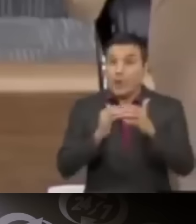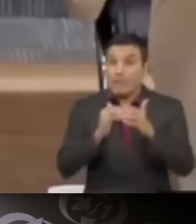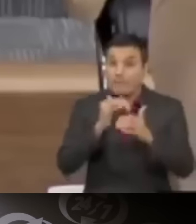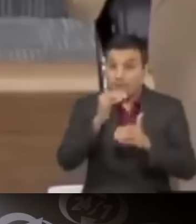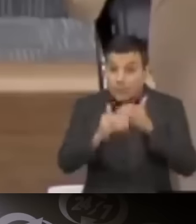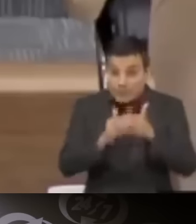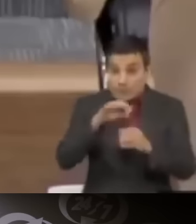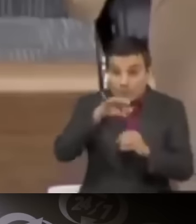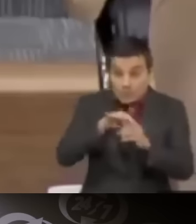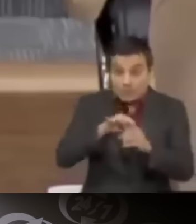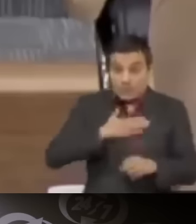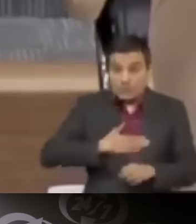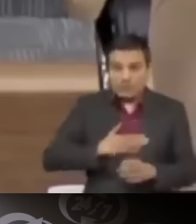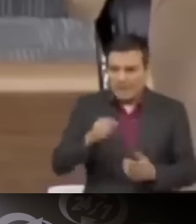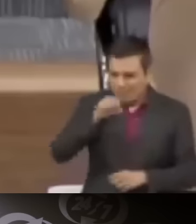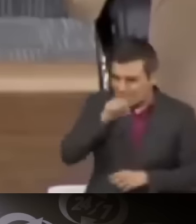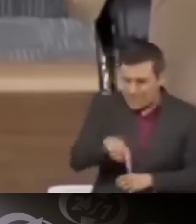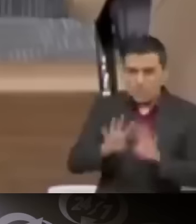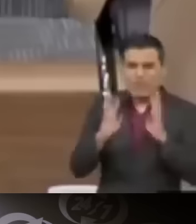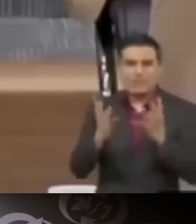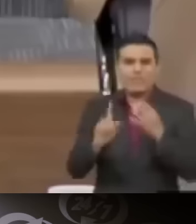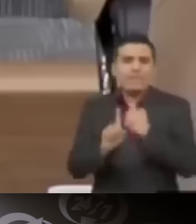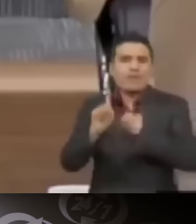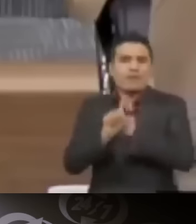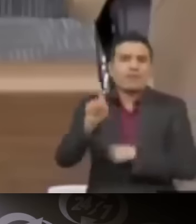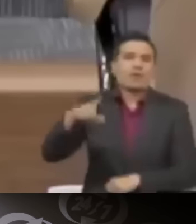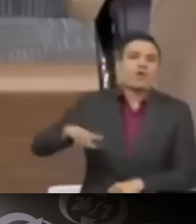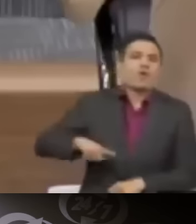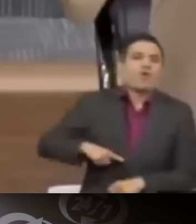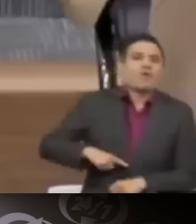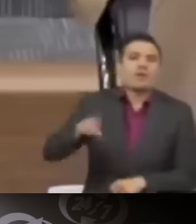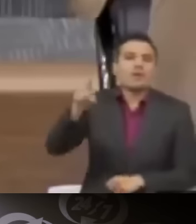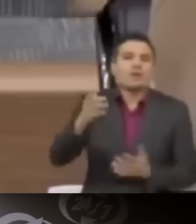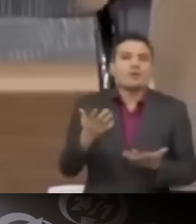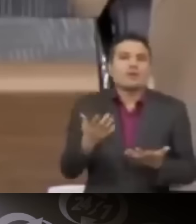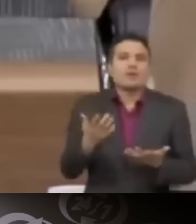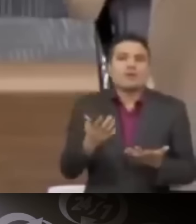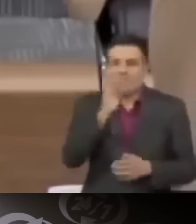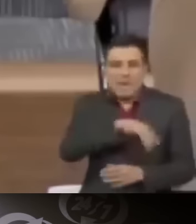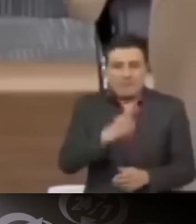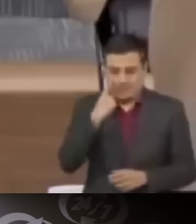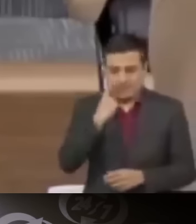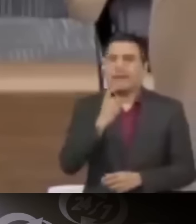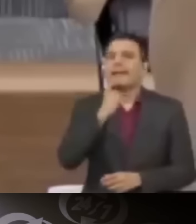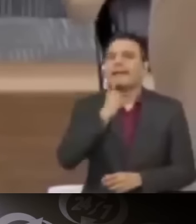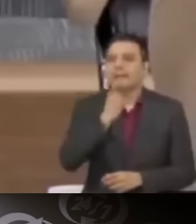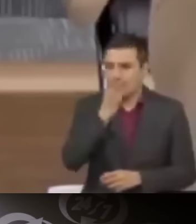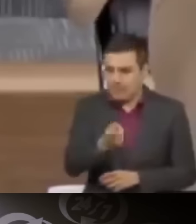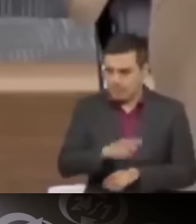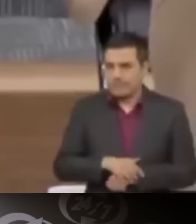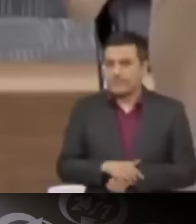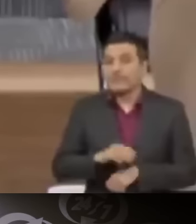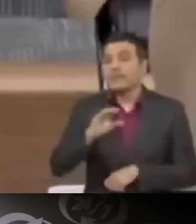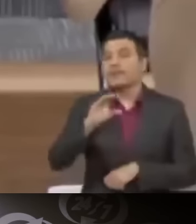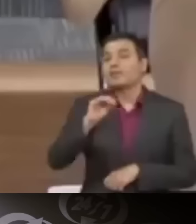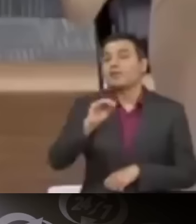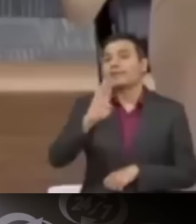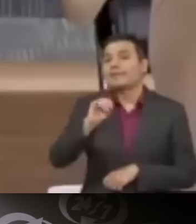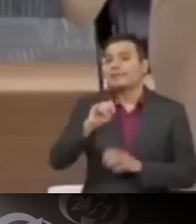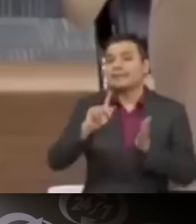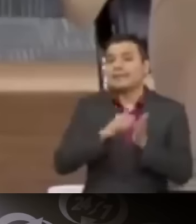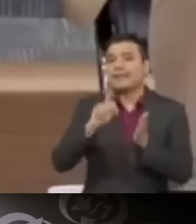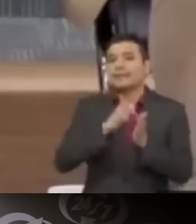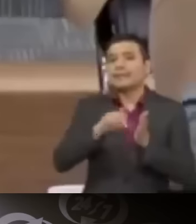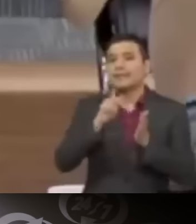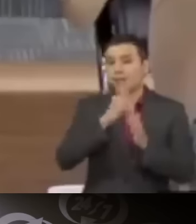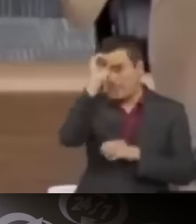la dinámica de este Consejo, cuando tenemos un aparato de gobierno, para darle solo un dato, López Obrador ha mencionado 96 veces